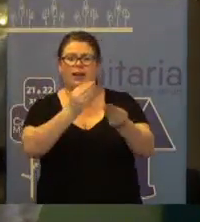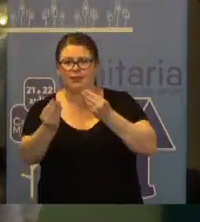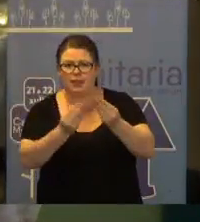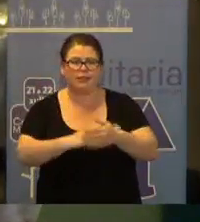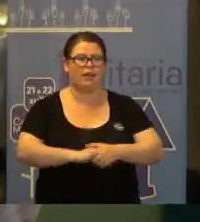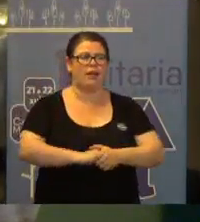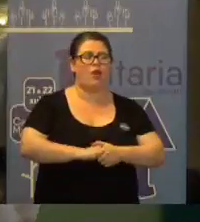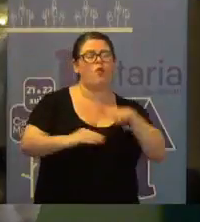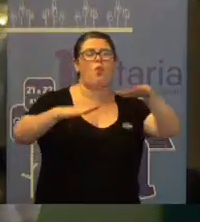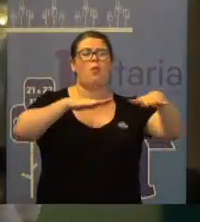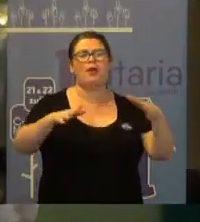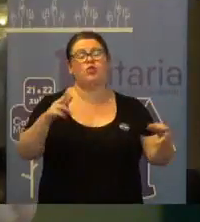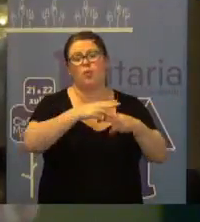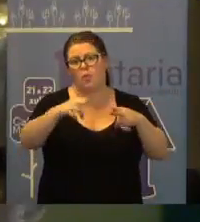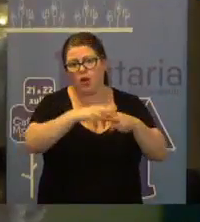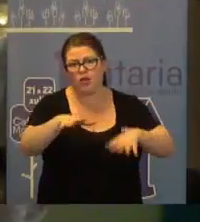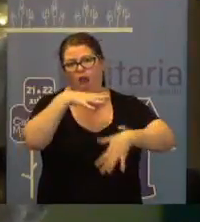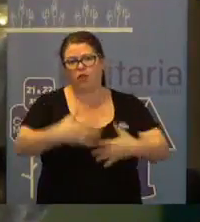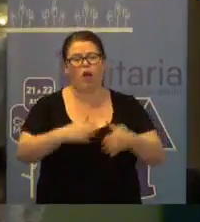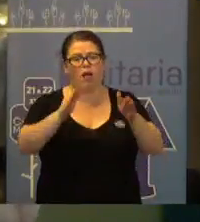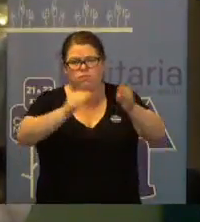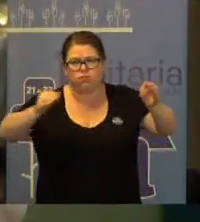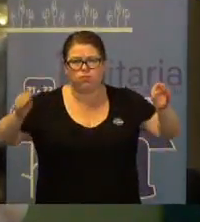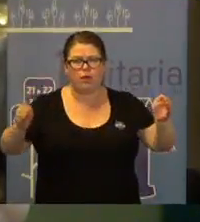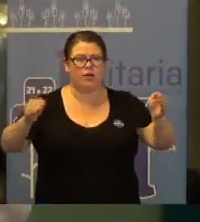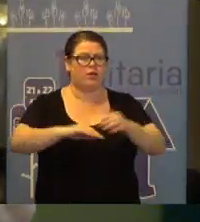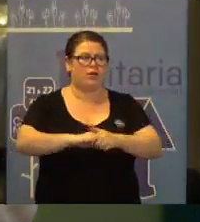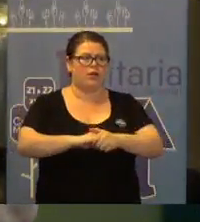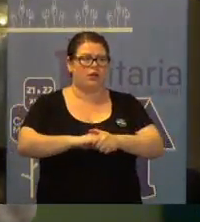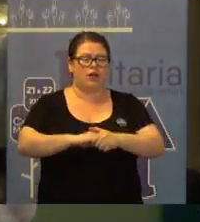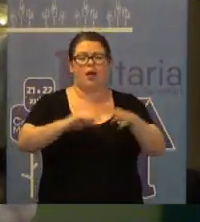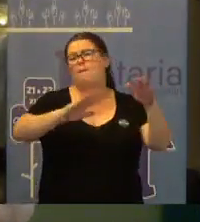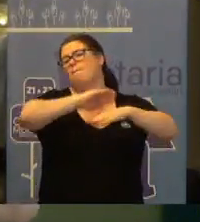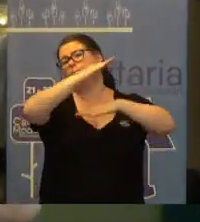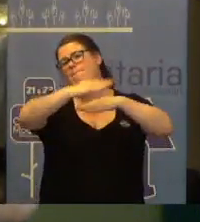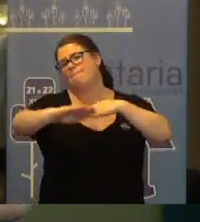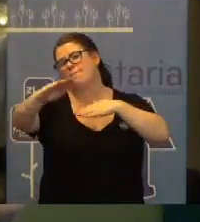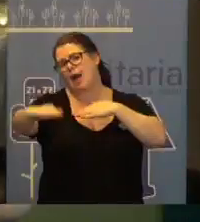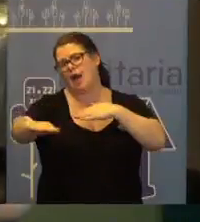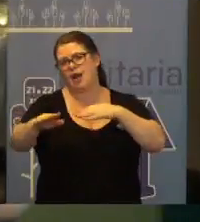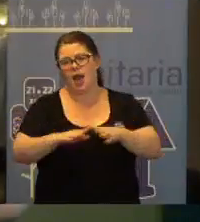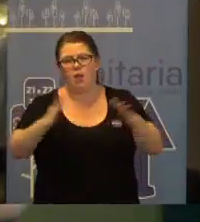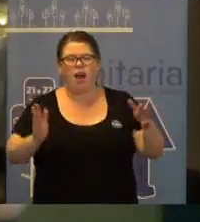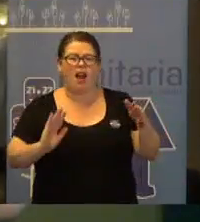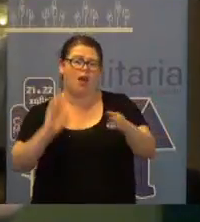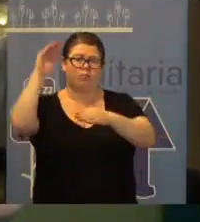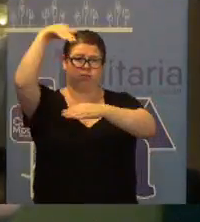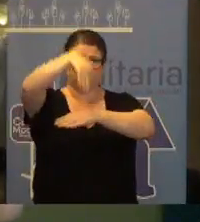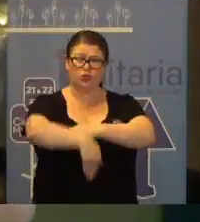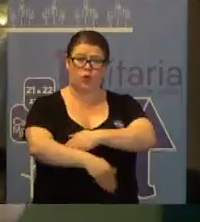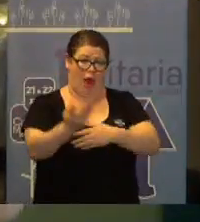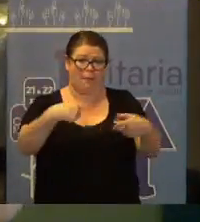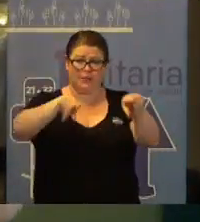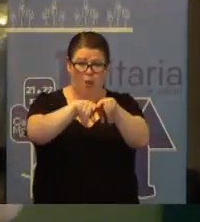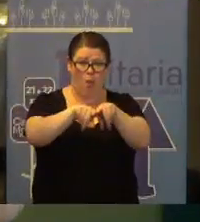os movementos políticos neste momento medran e van ao debalo como as mareas e a veces como tsunamis, non?